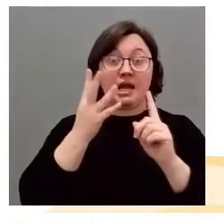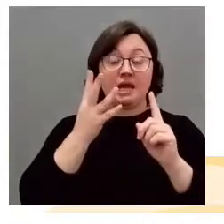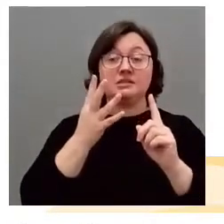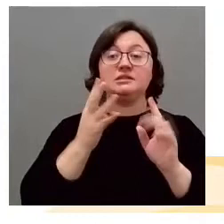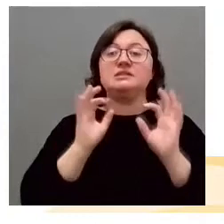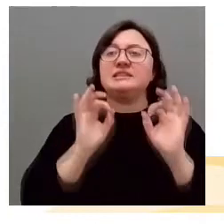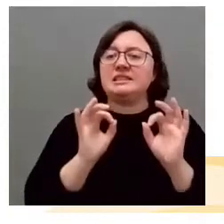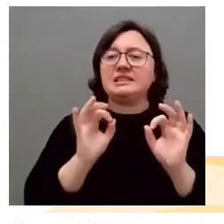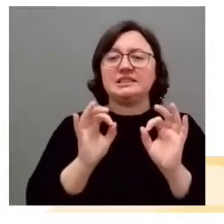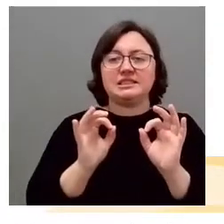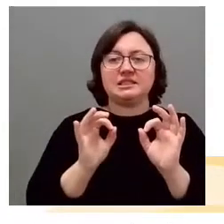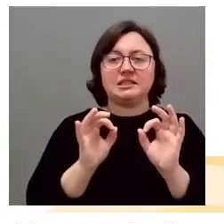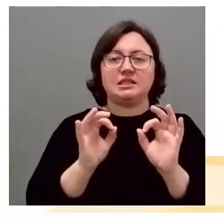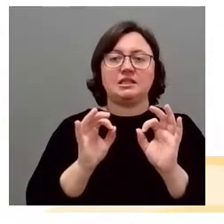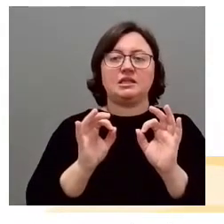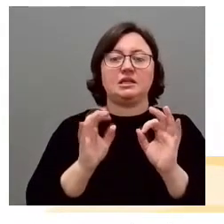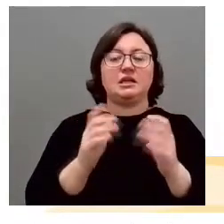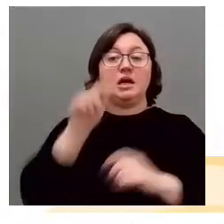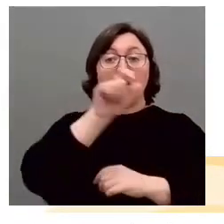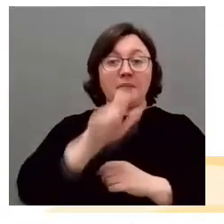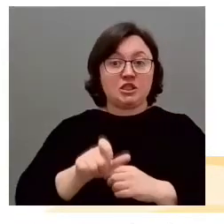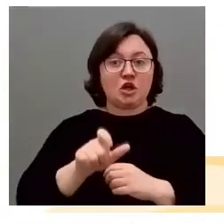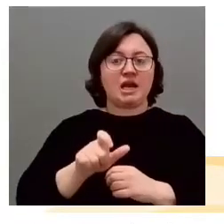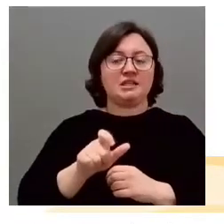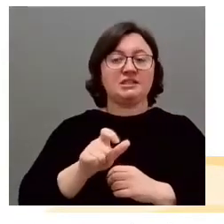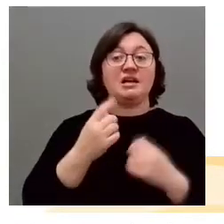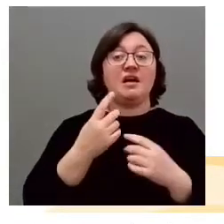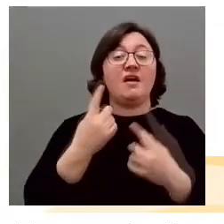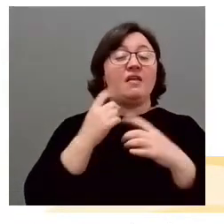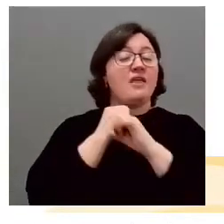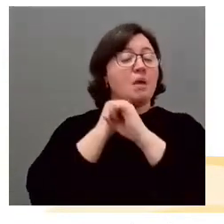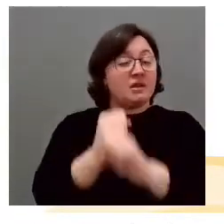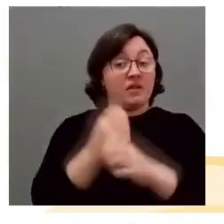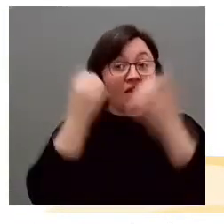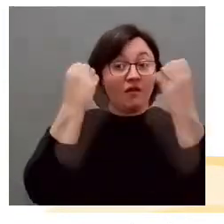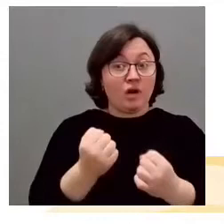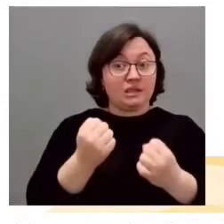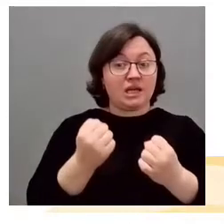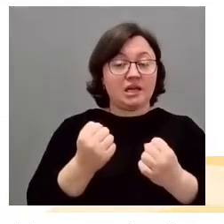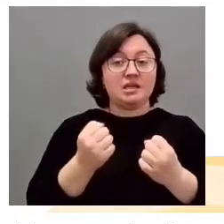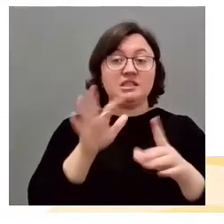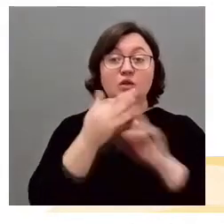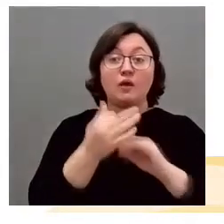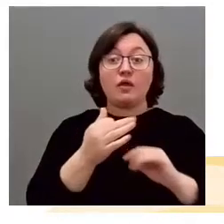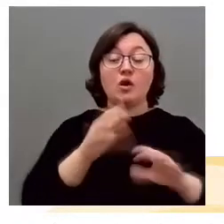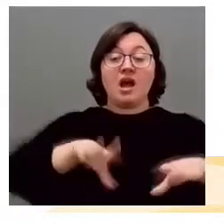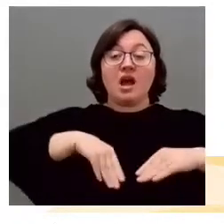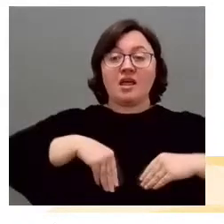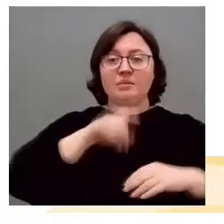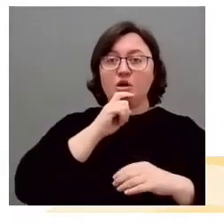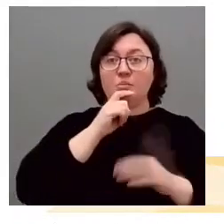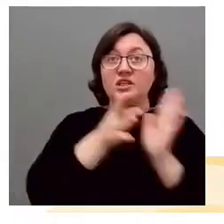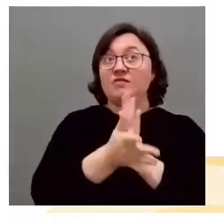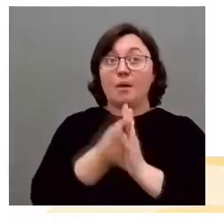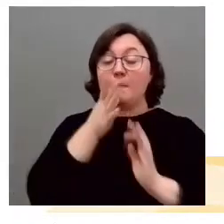las familias que tienen pues, personas con grandes necesidades de apoyo y que en definitiva pues, las 24